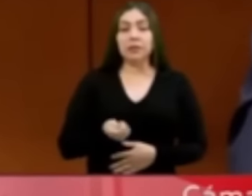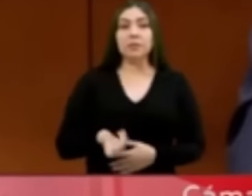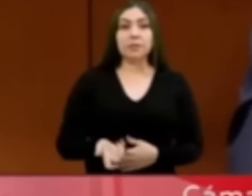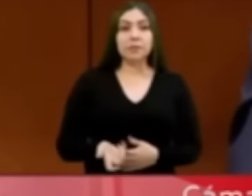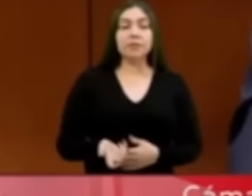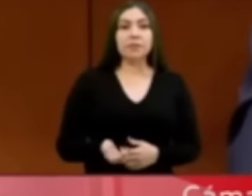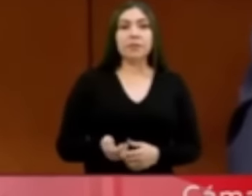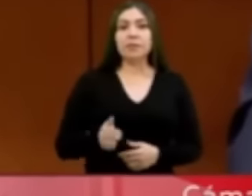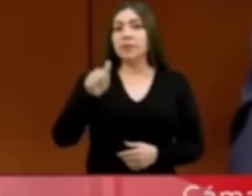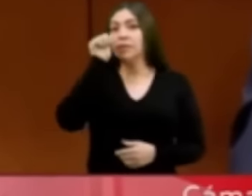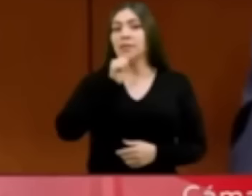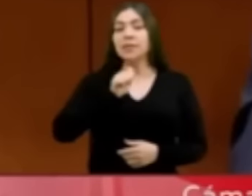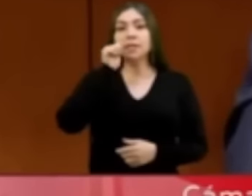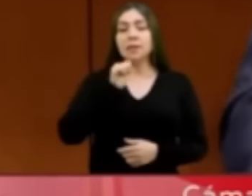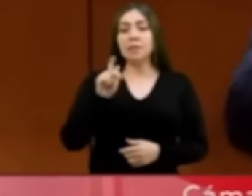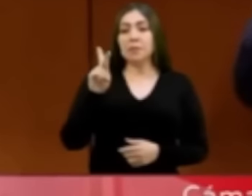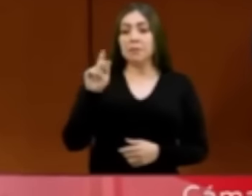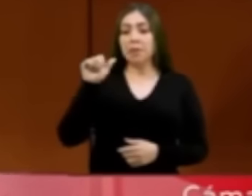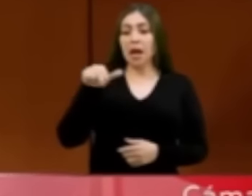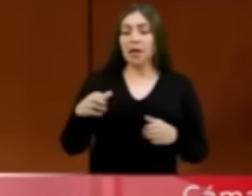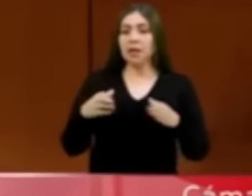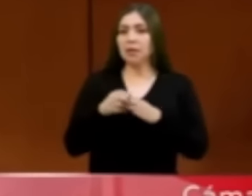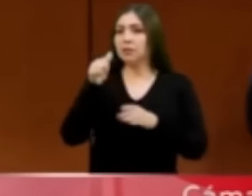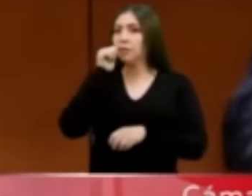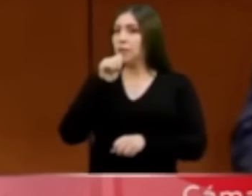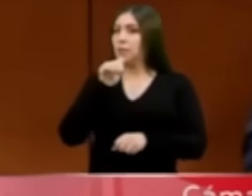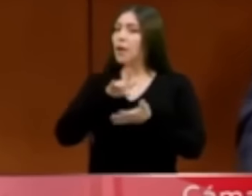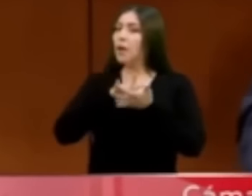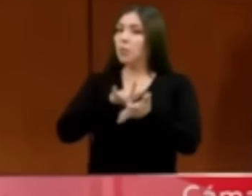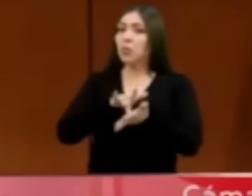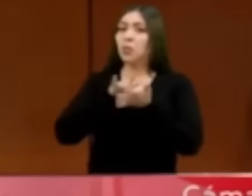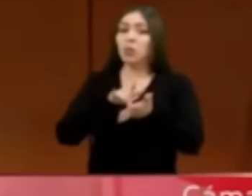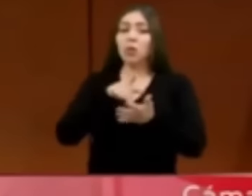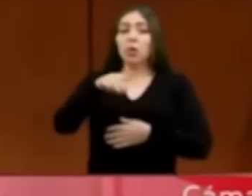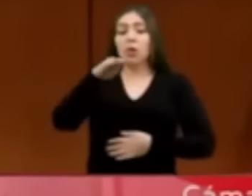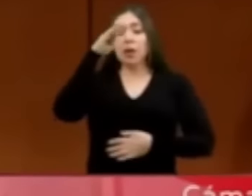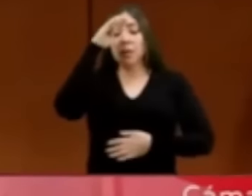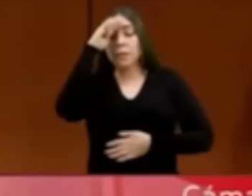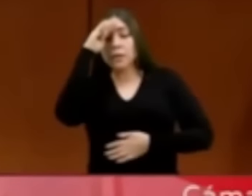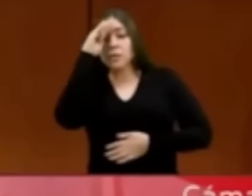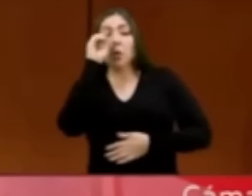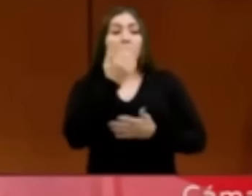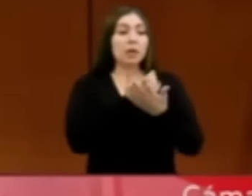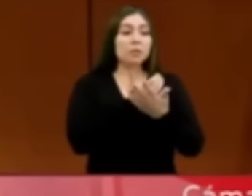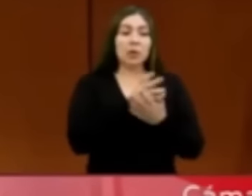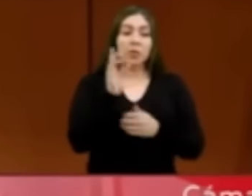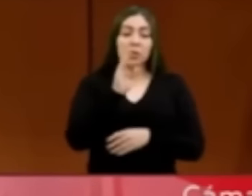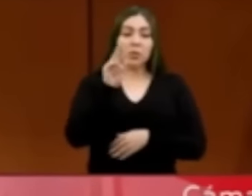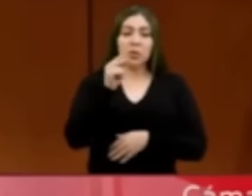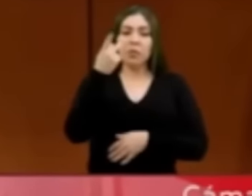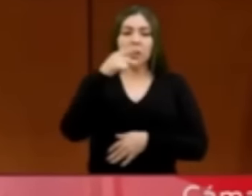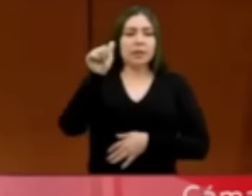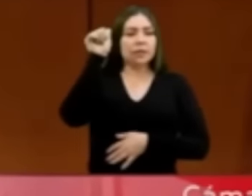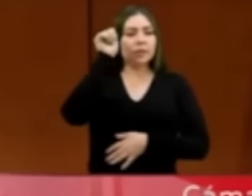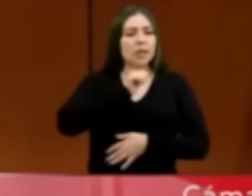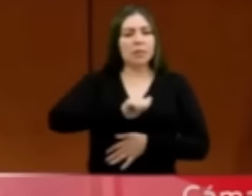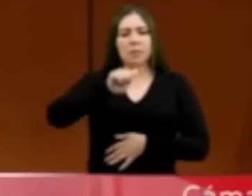Partido Acción Nacional te apoyó. Tal vez no como tú pensabas o esperabas, pero siempre, siempre